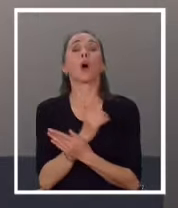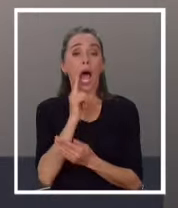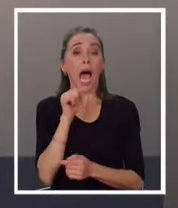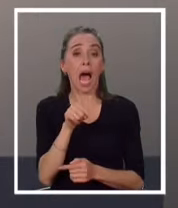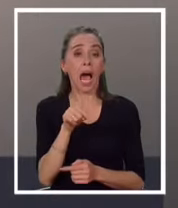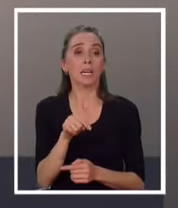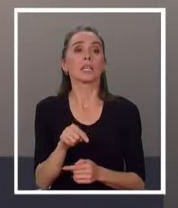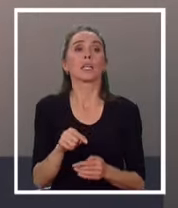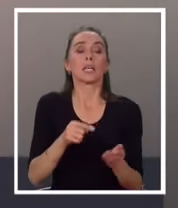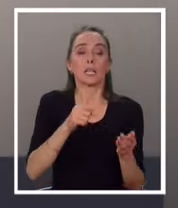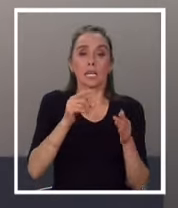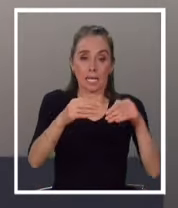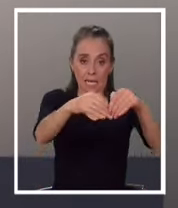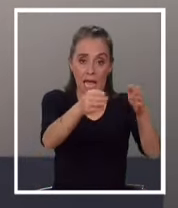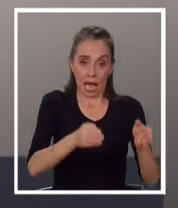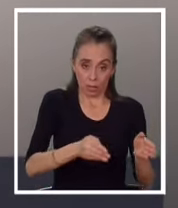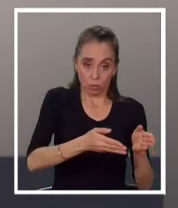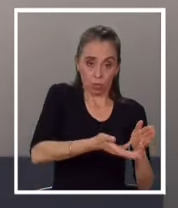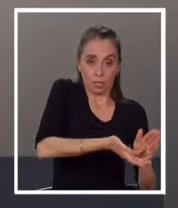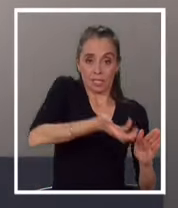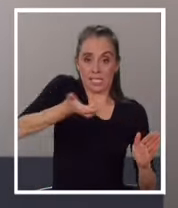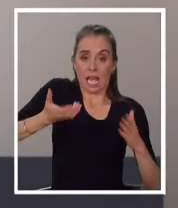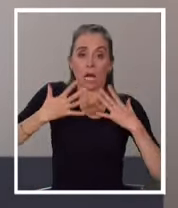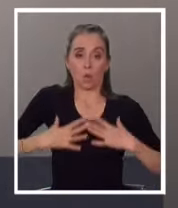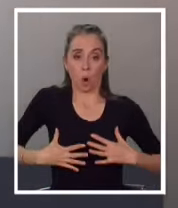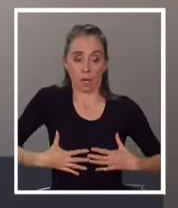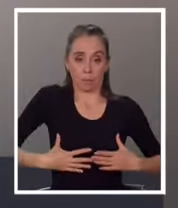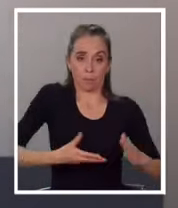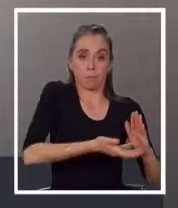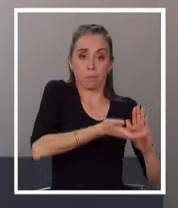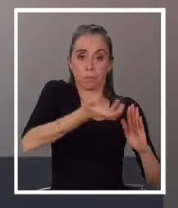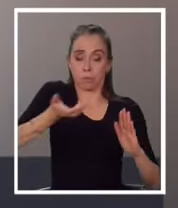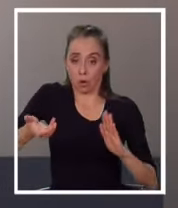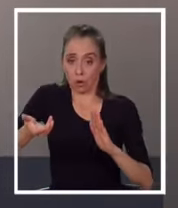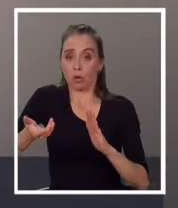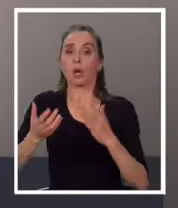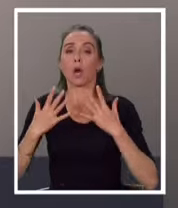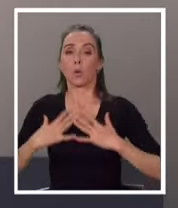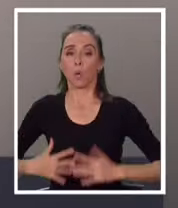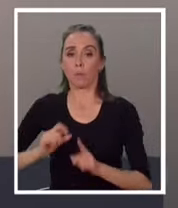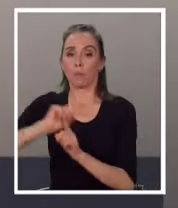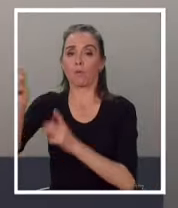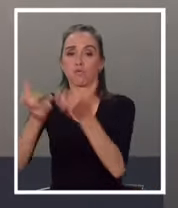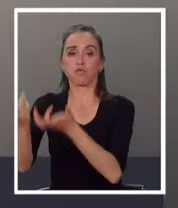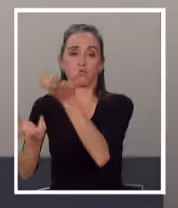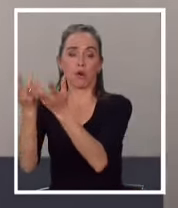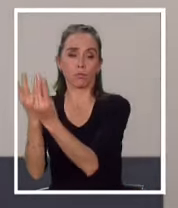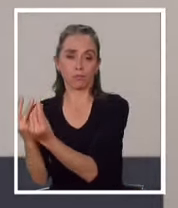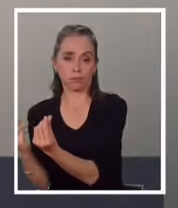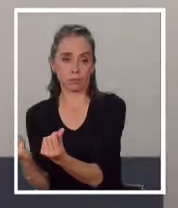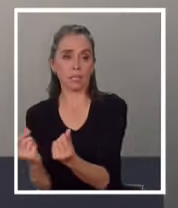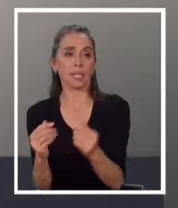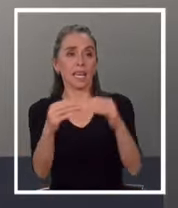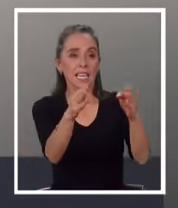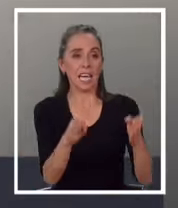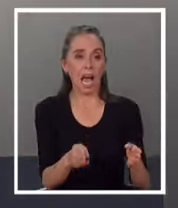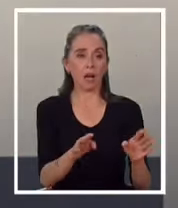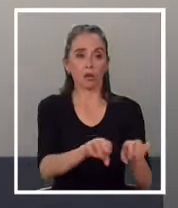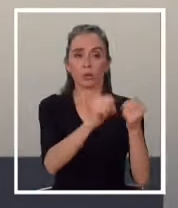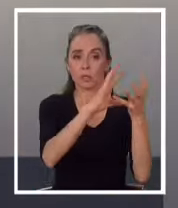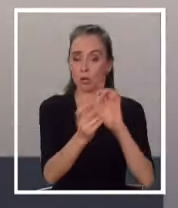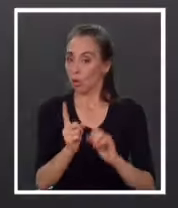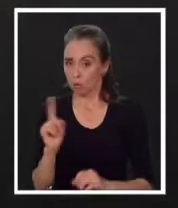Sacan el cuerpo, lo entran a cremar y el cajón se destruye de nuevo. Ay, ay, en los dos casos no entra con el cajón que afuera.